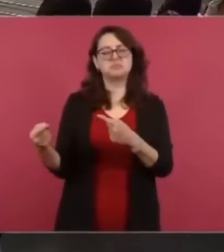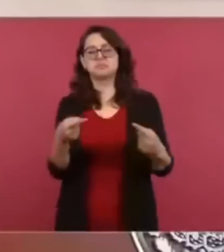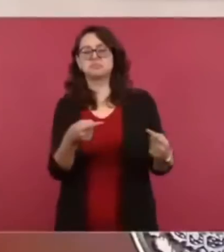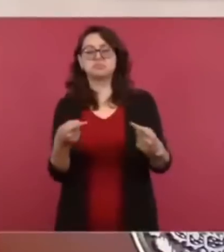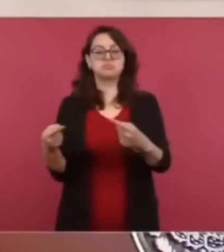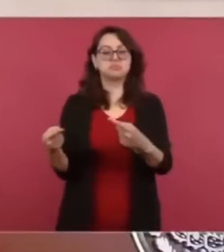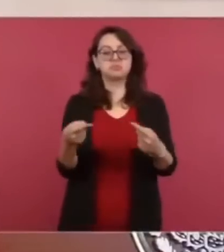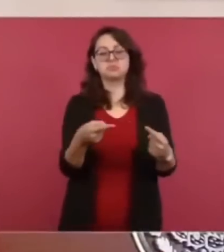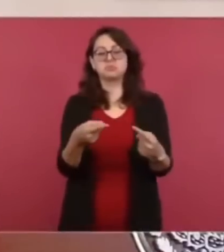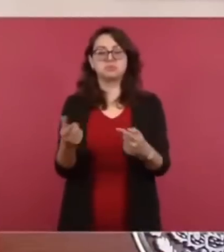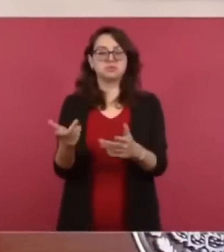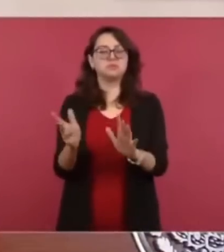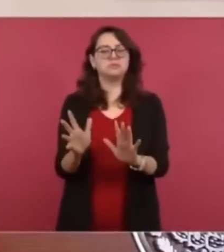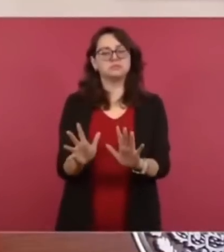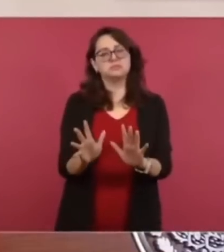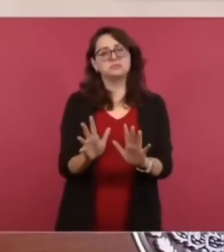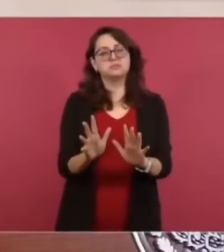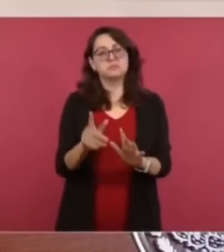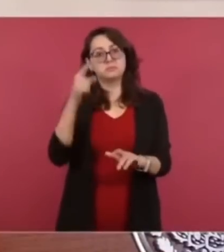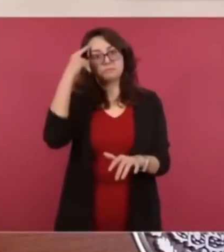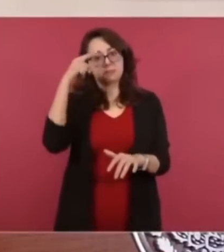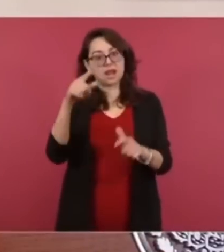para defender privilegios.